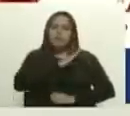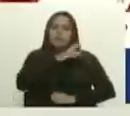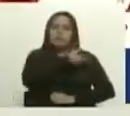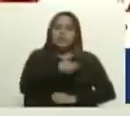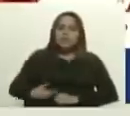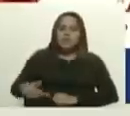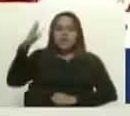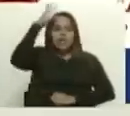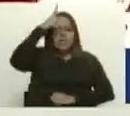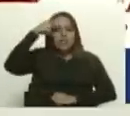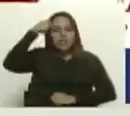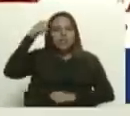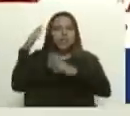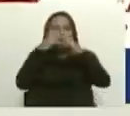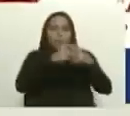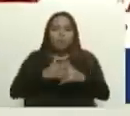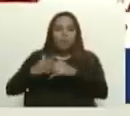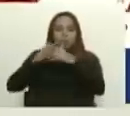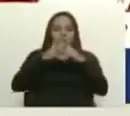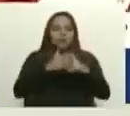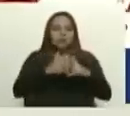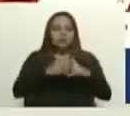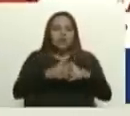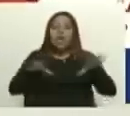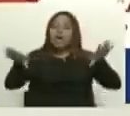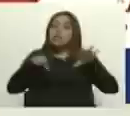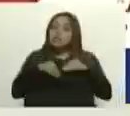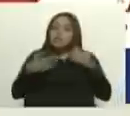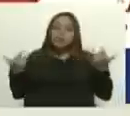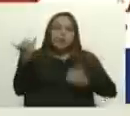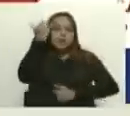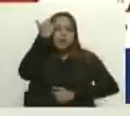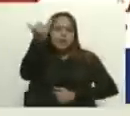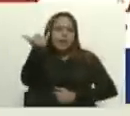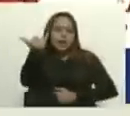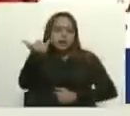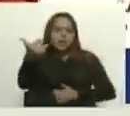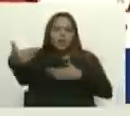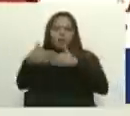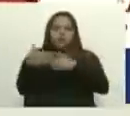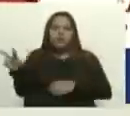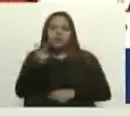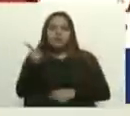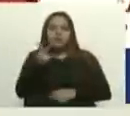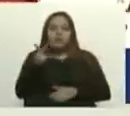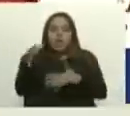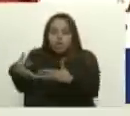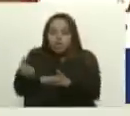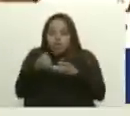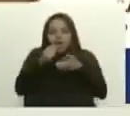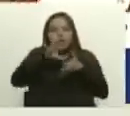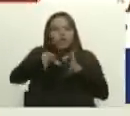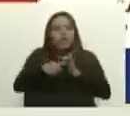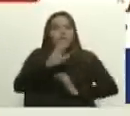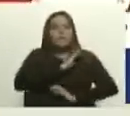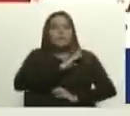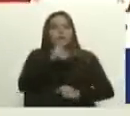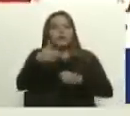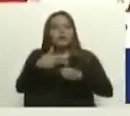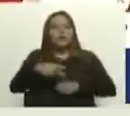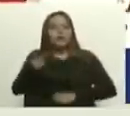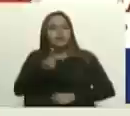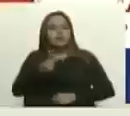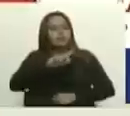presidente de los Estados Unidos. Admite cuáles eran las intenciones contra Venezuela. Y luego ahí entonces uno